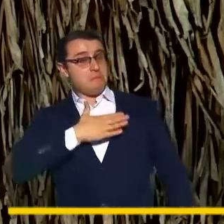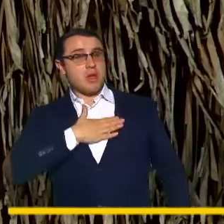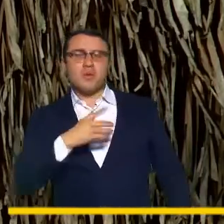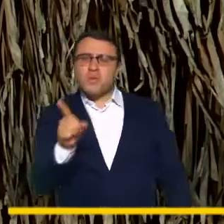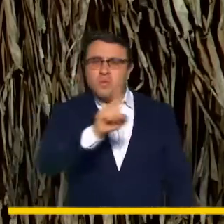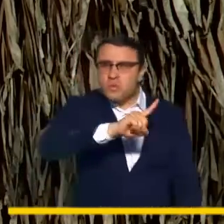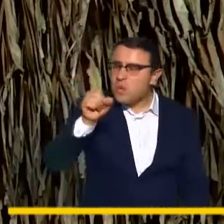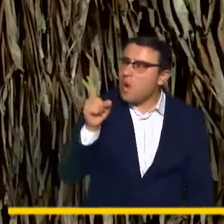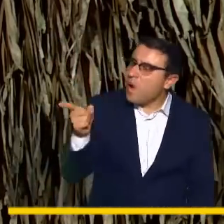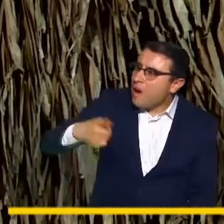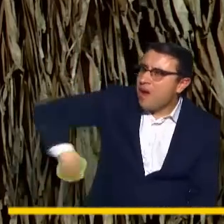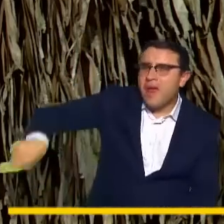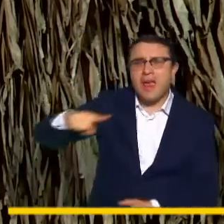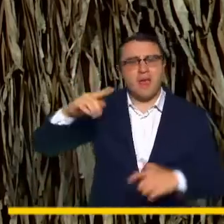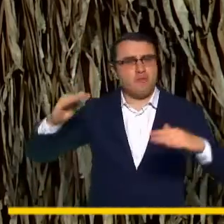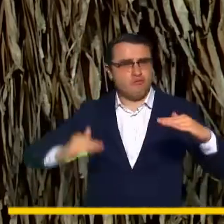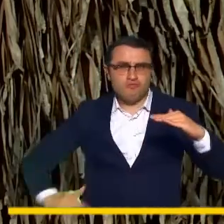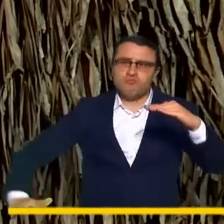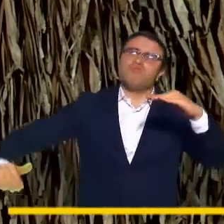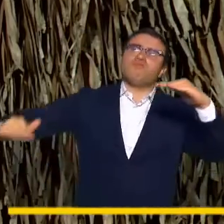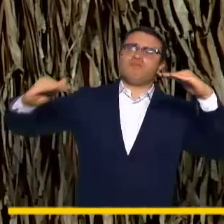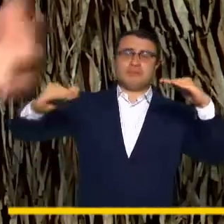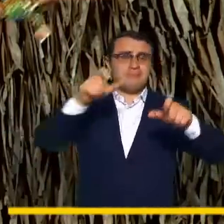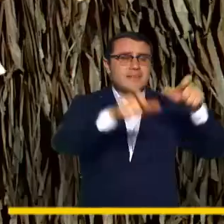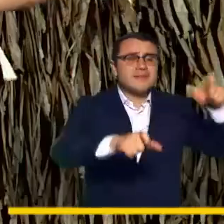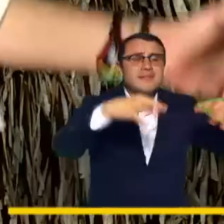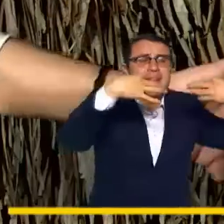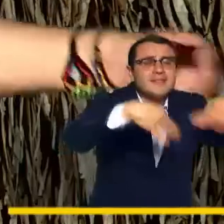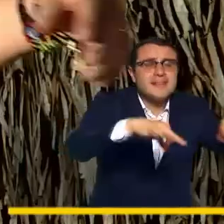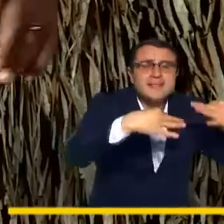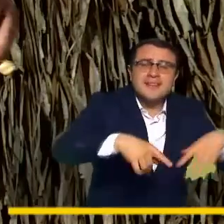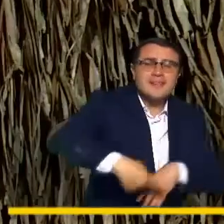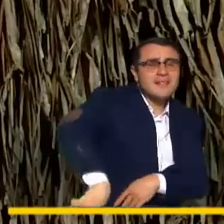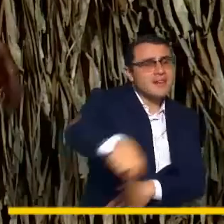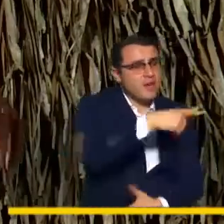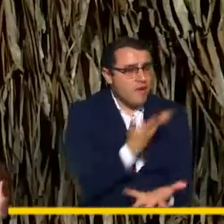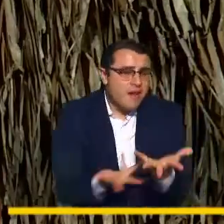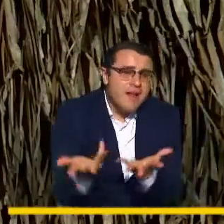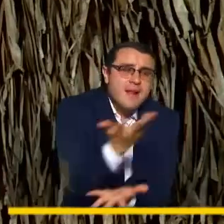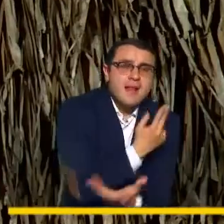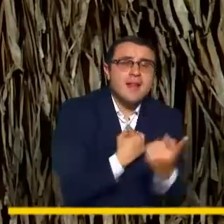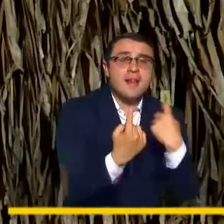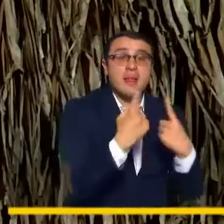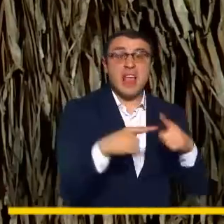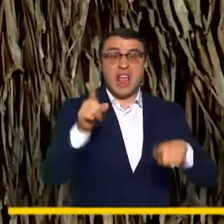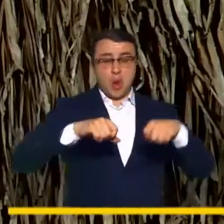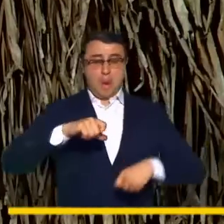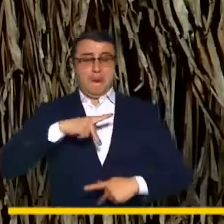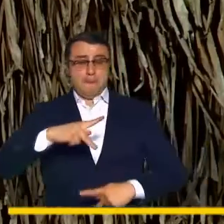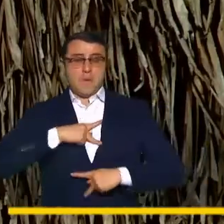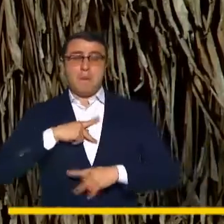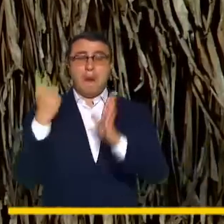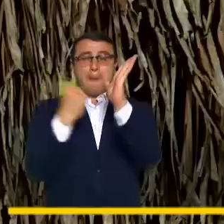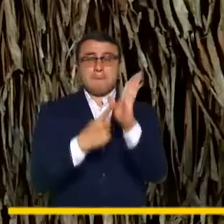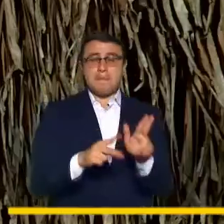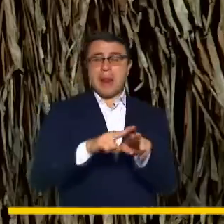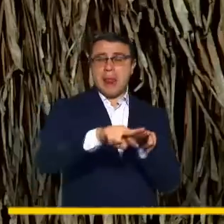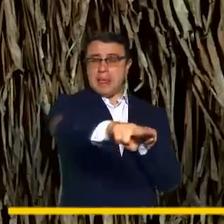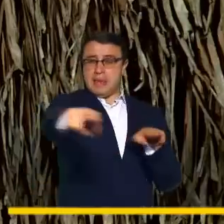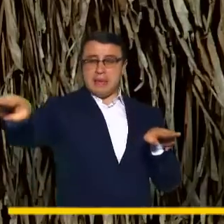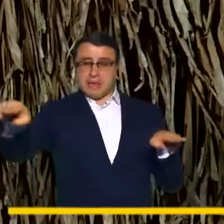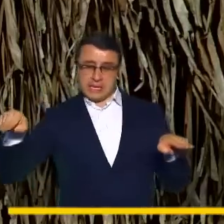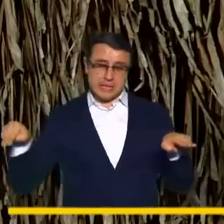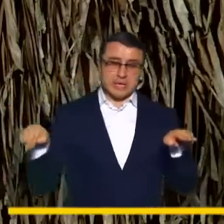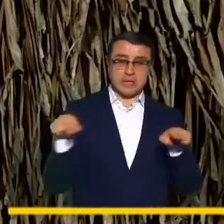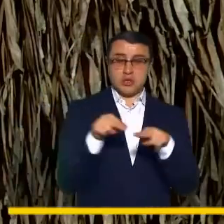el momento de hablar con el pueblo, de los tenedores de las tierras por miles de hectáreas sin cultivar